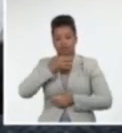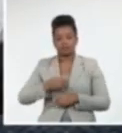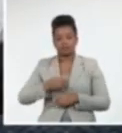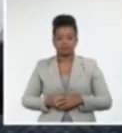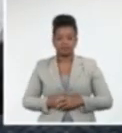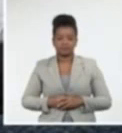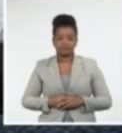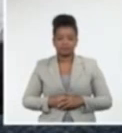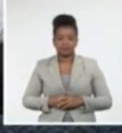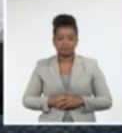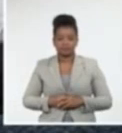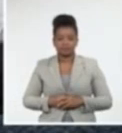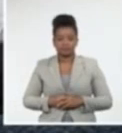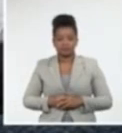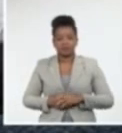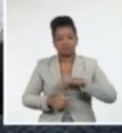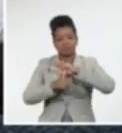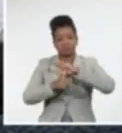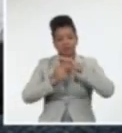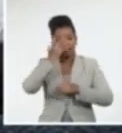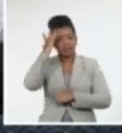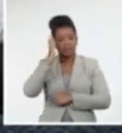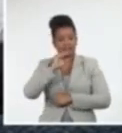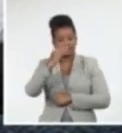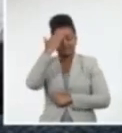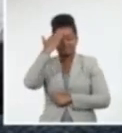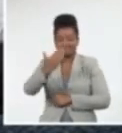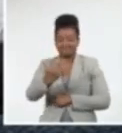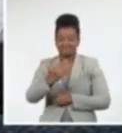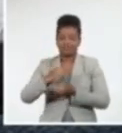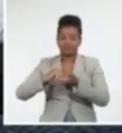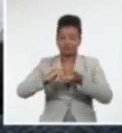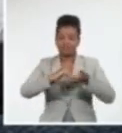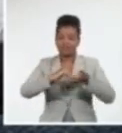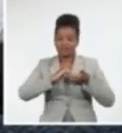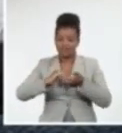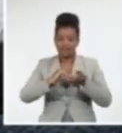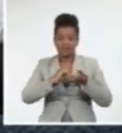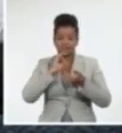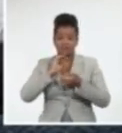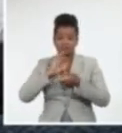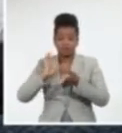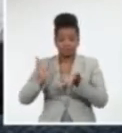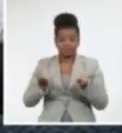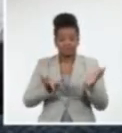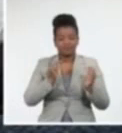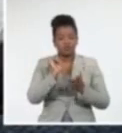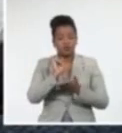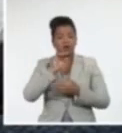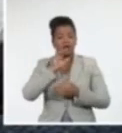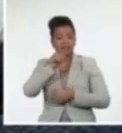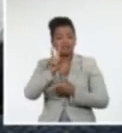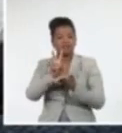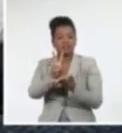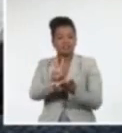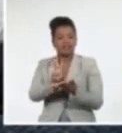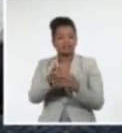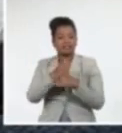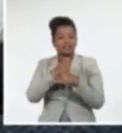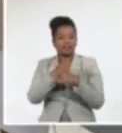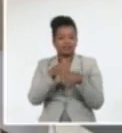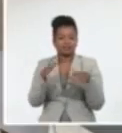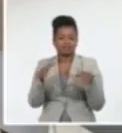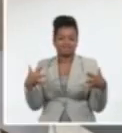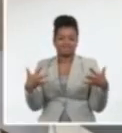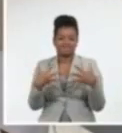Díaz-Canel agradeció la solidaridad recibida desde su llegada a esta tierra y ratificó que la visita afianza los lazos